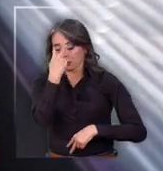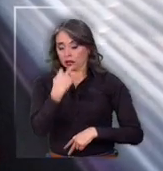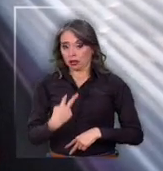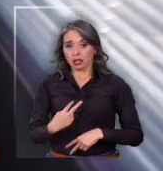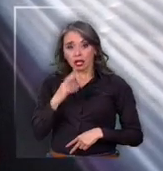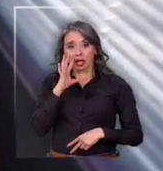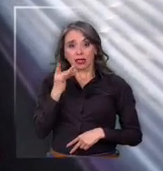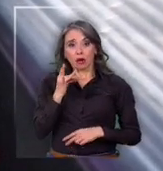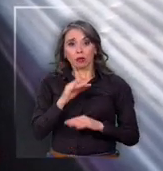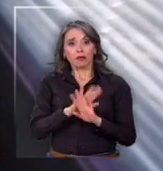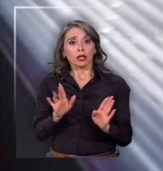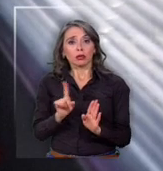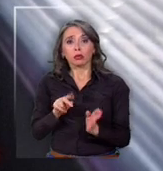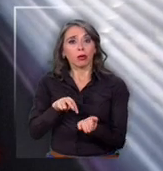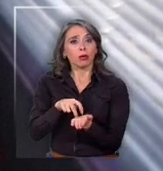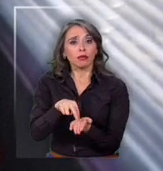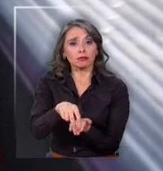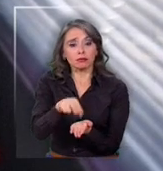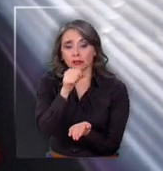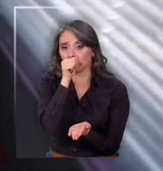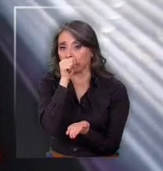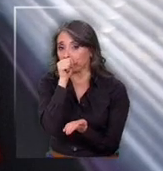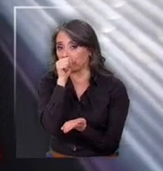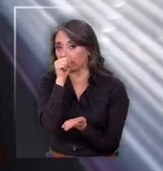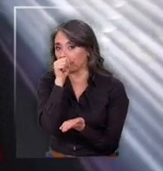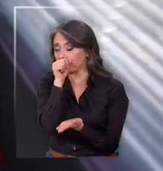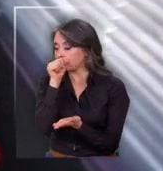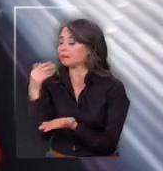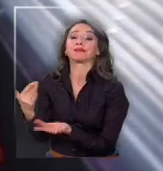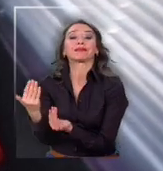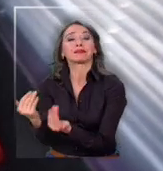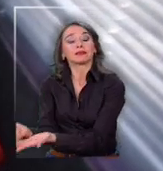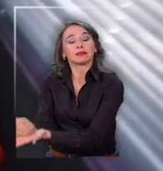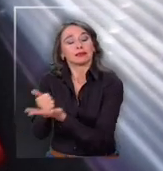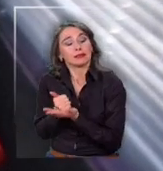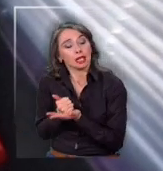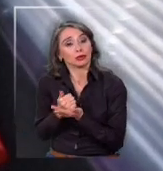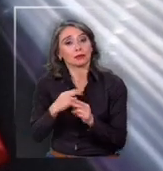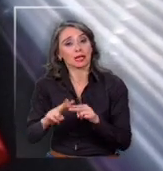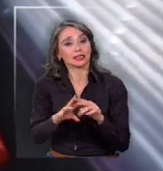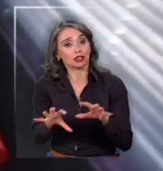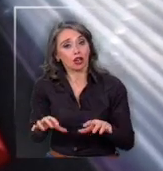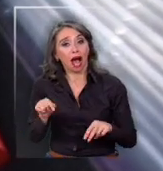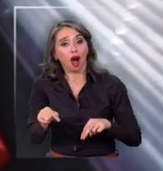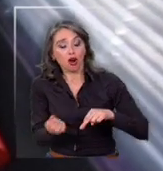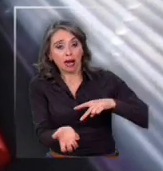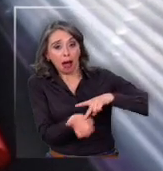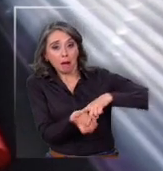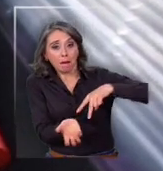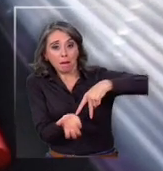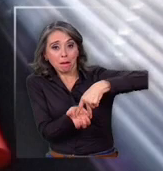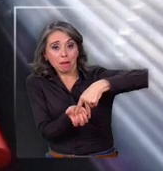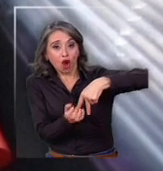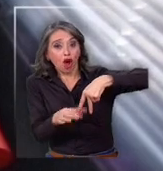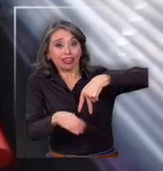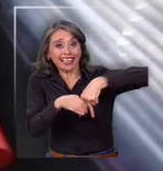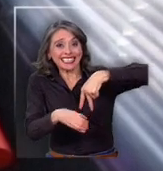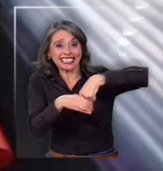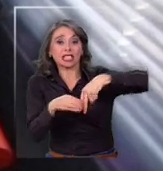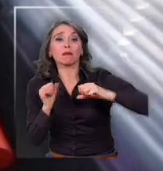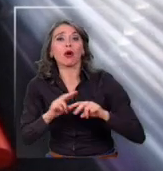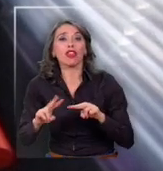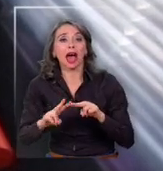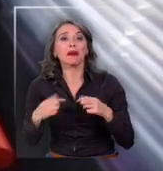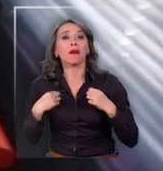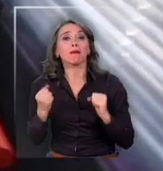perdí toda la movilidad y que necesitaba ayuda para hacer cualquier cosa. Ahora con mis prótesis podré hacer lo que quiera